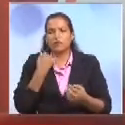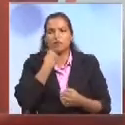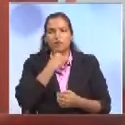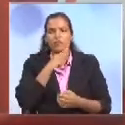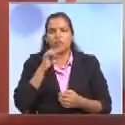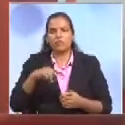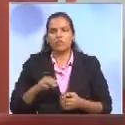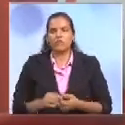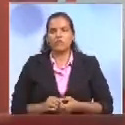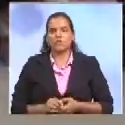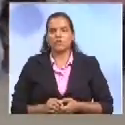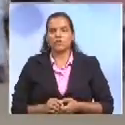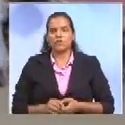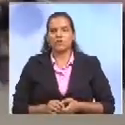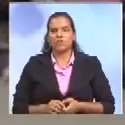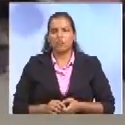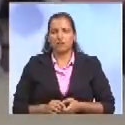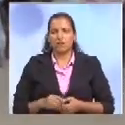momento.